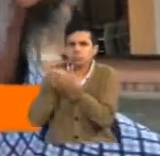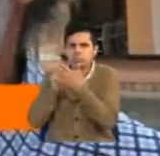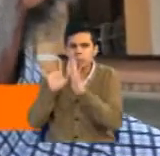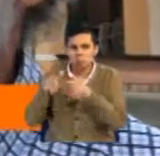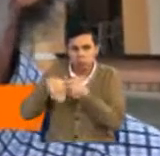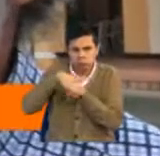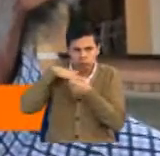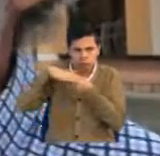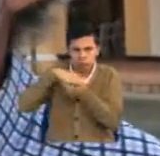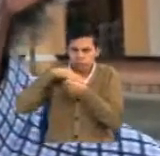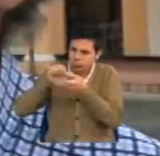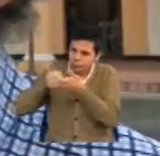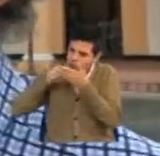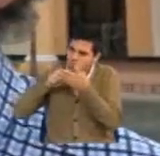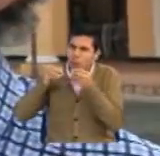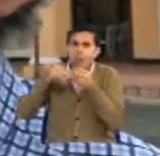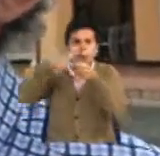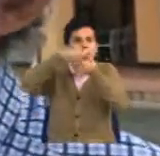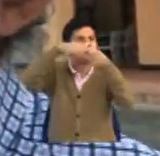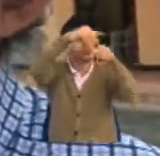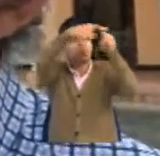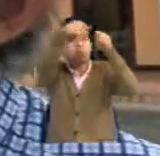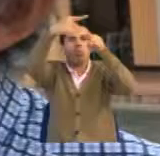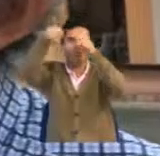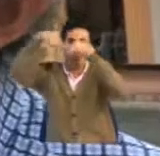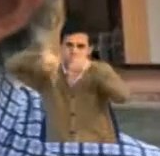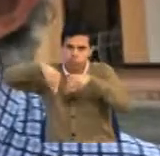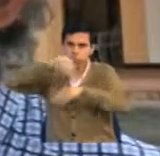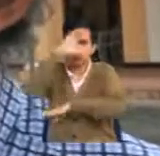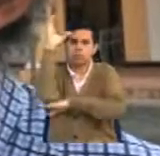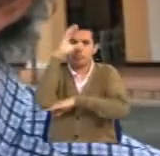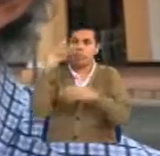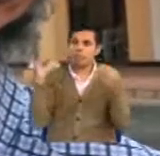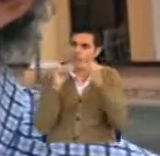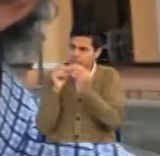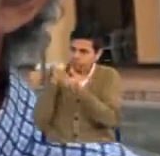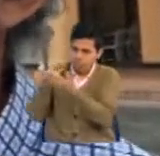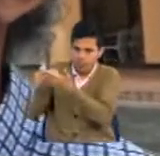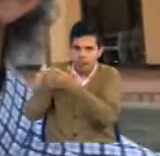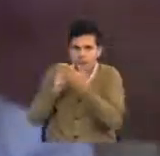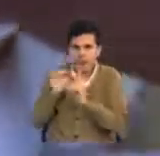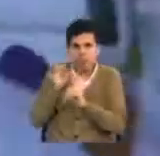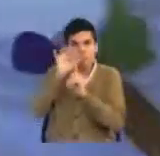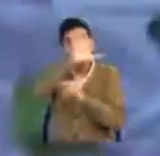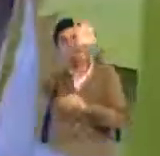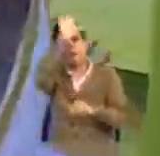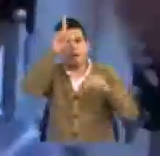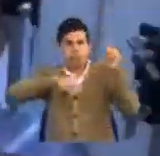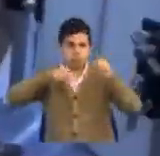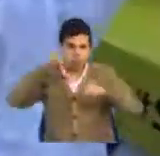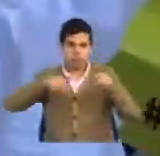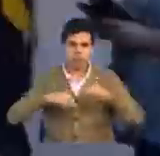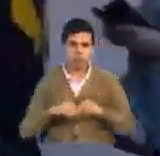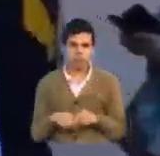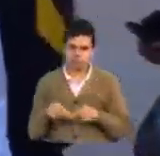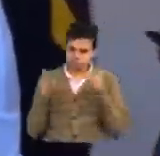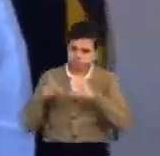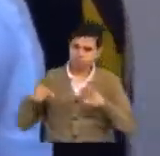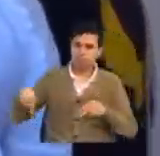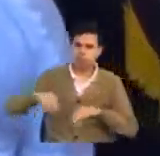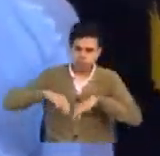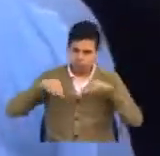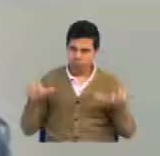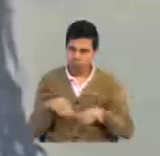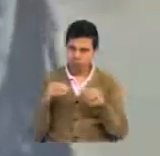la ciudad, sino de otras ciudades del país, inclusive algunas del exterior. Estas personas cuya actividad